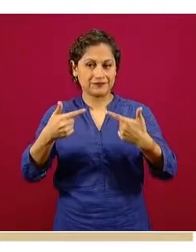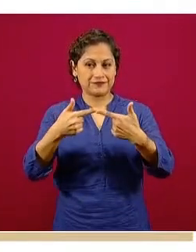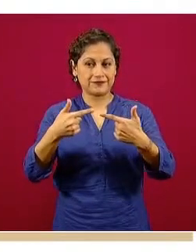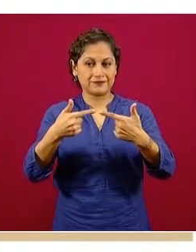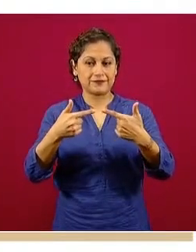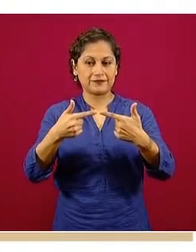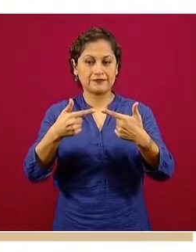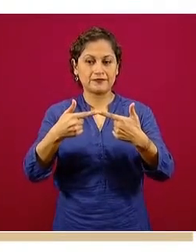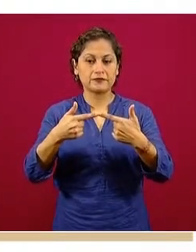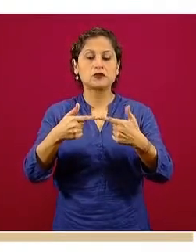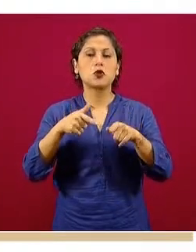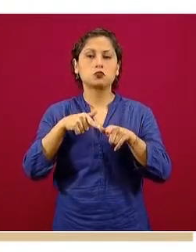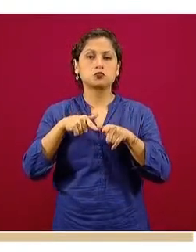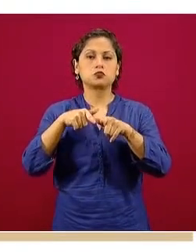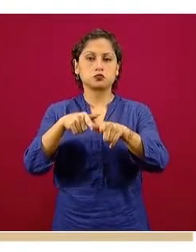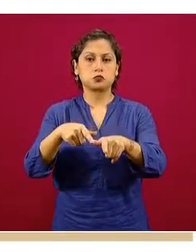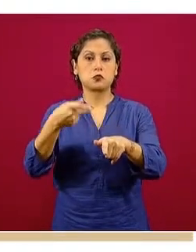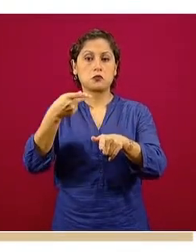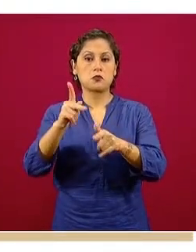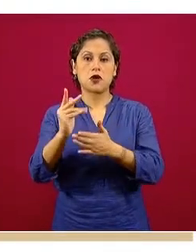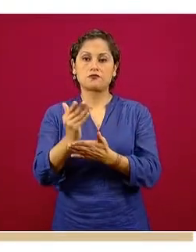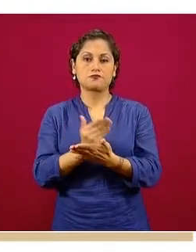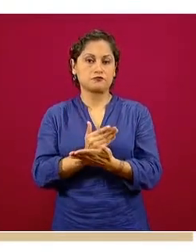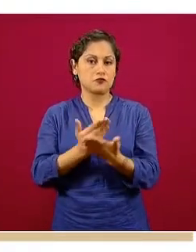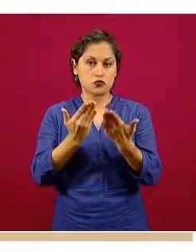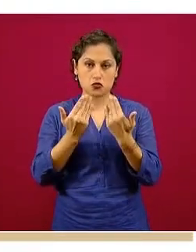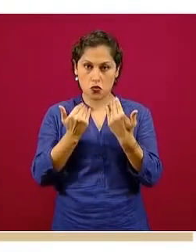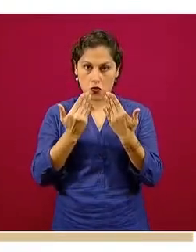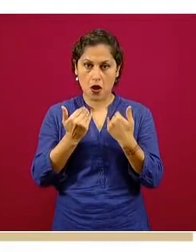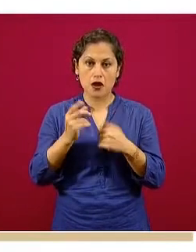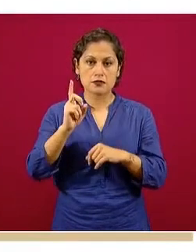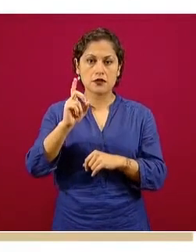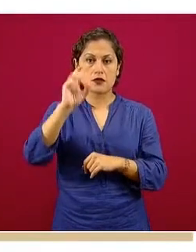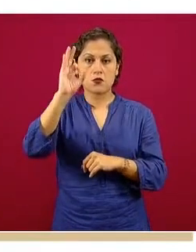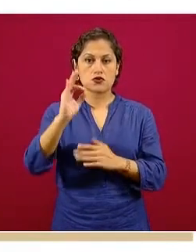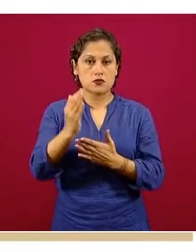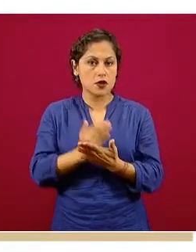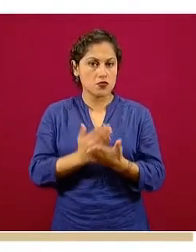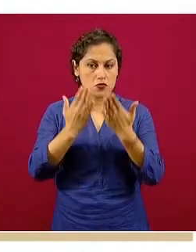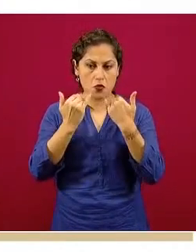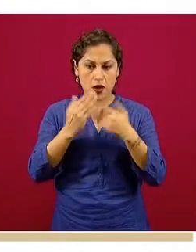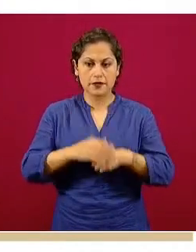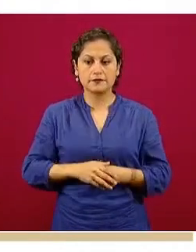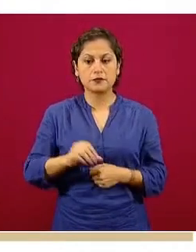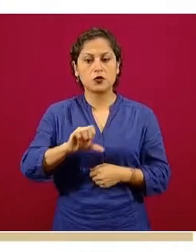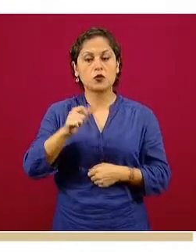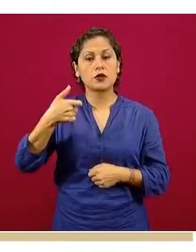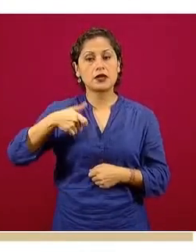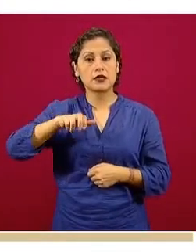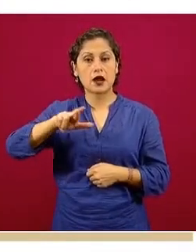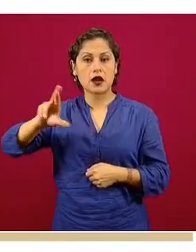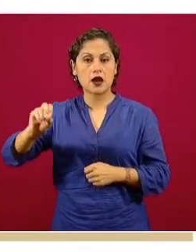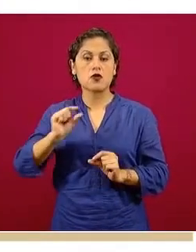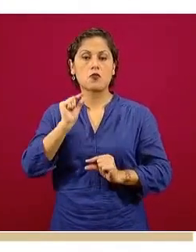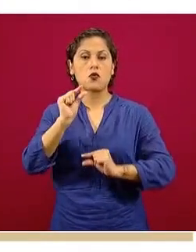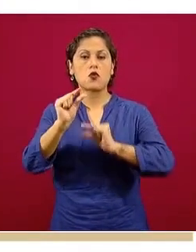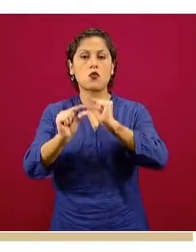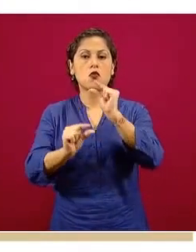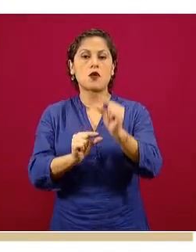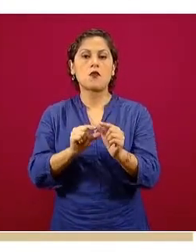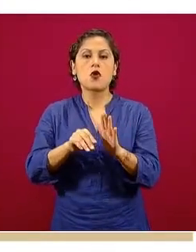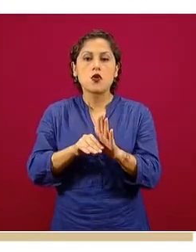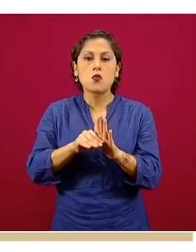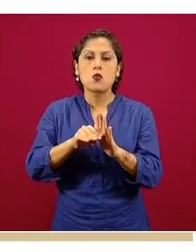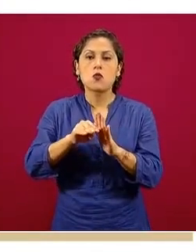aunque están bastante estables pero no han reducido a menos del 30% su movilidad quintana roo poco a poco en un incremento